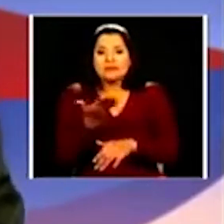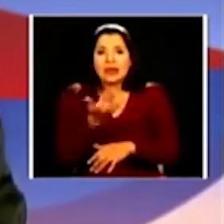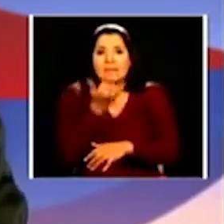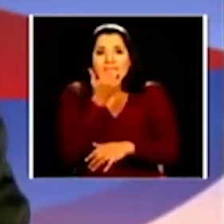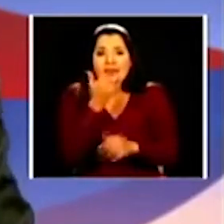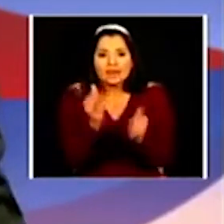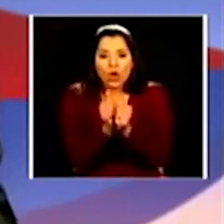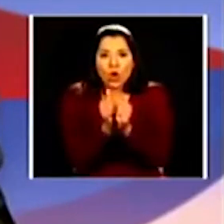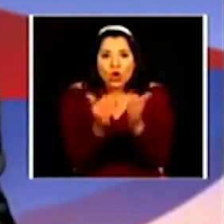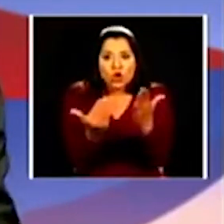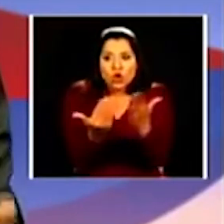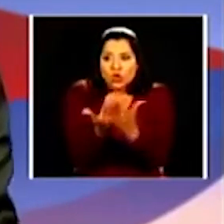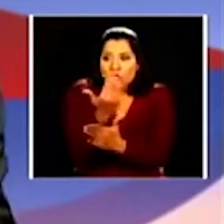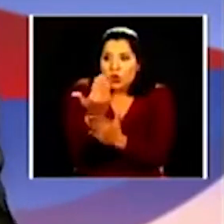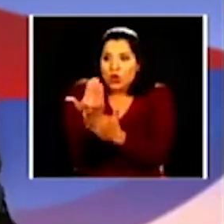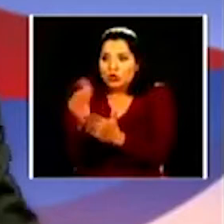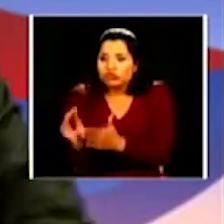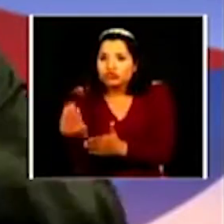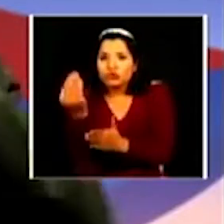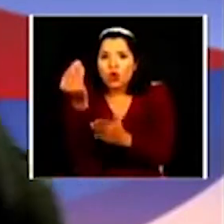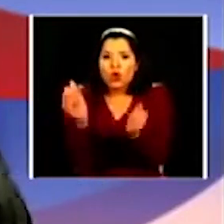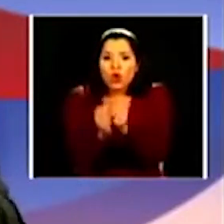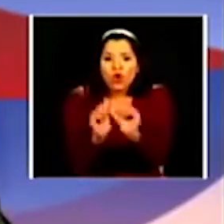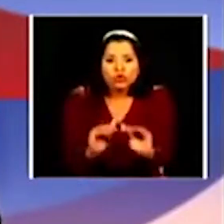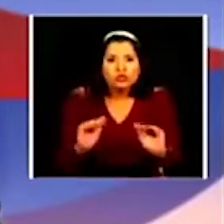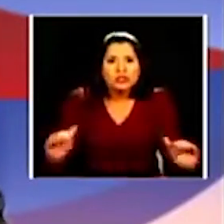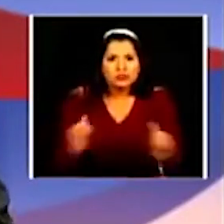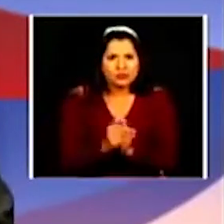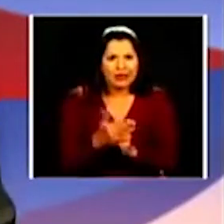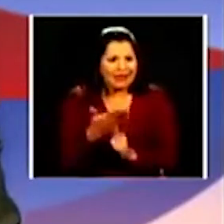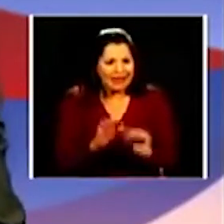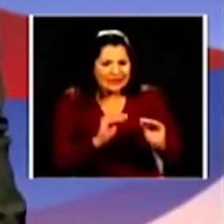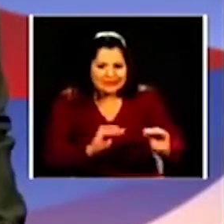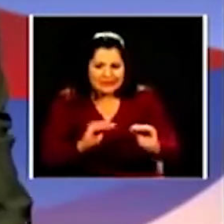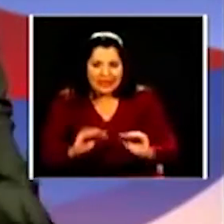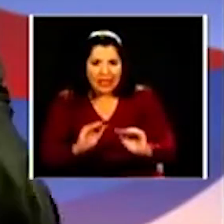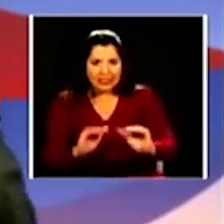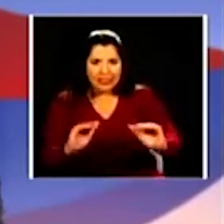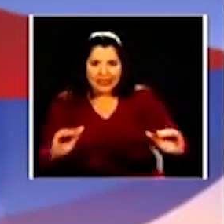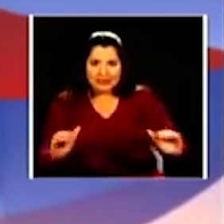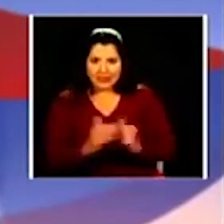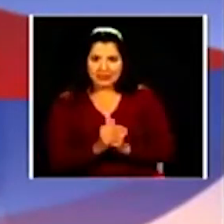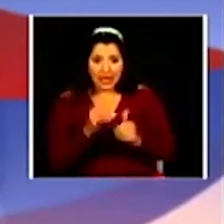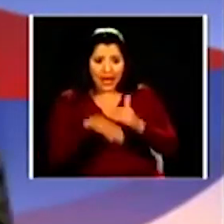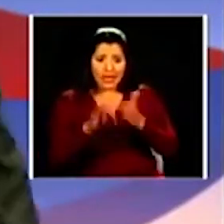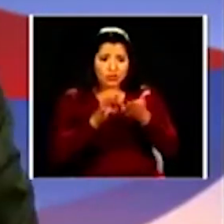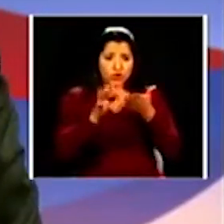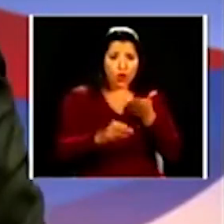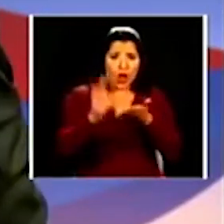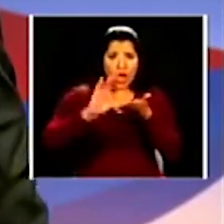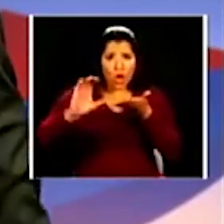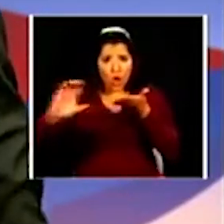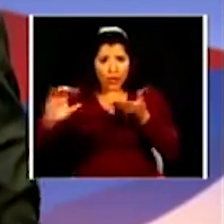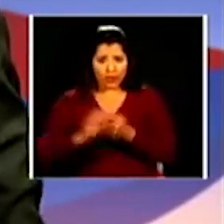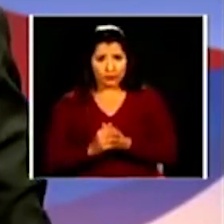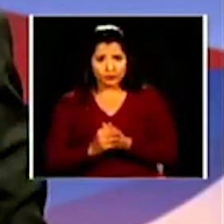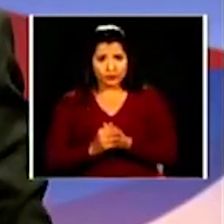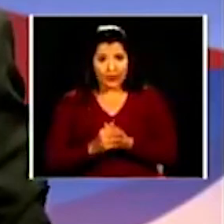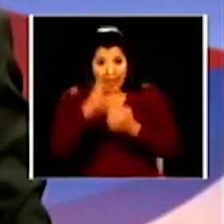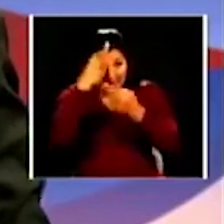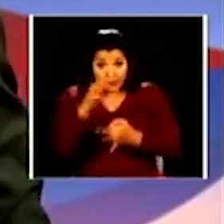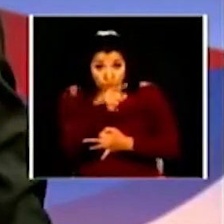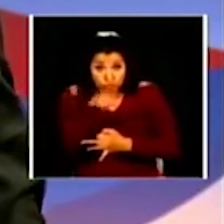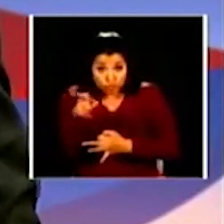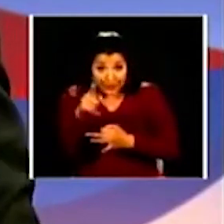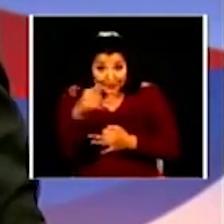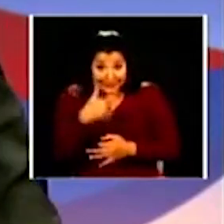nuevas generaciones, qué va a pasar con los niños y niñas, qué se le va a enseñar a nuestros niños y niñas en la escuela y en el colegio. La decisión que usted va a tomar el